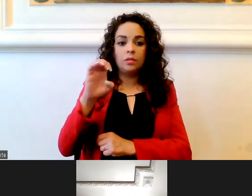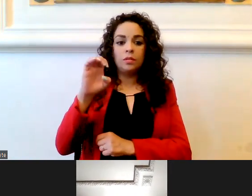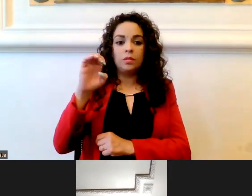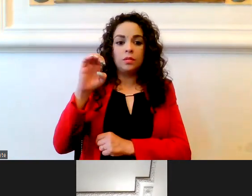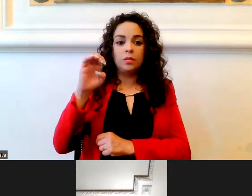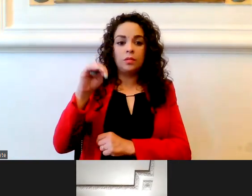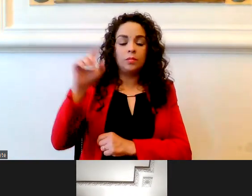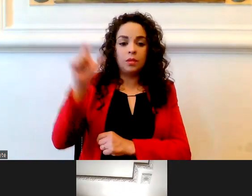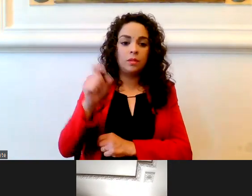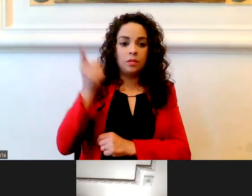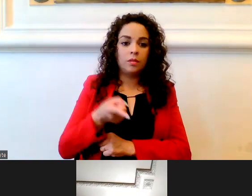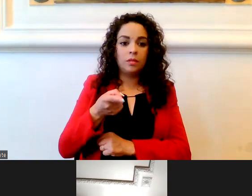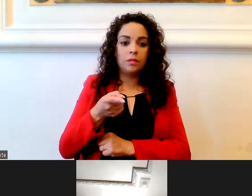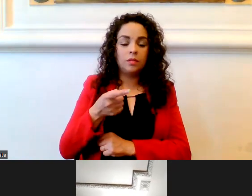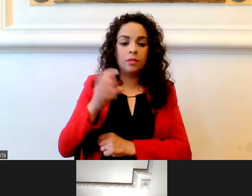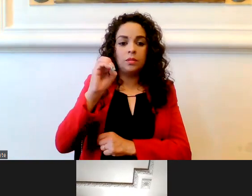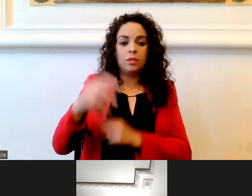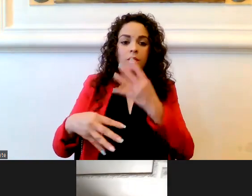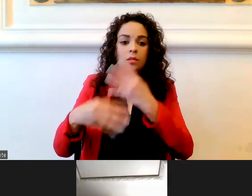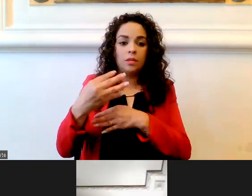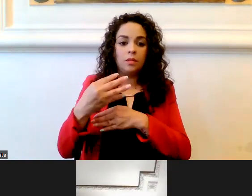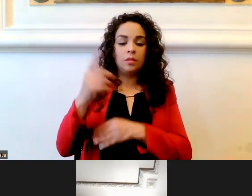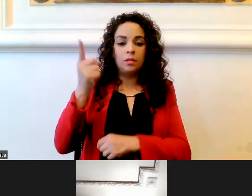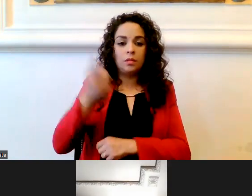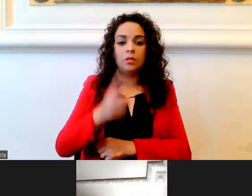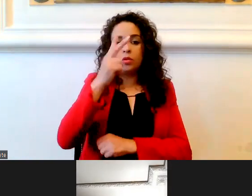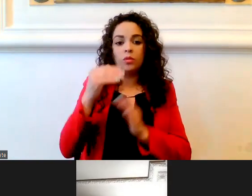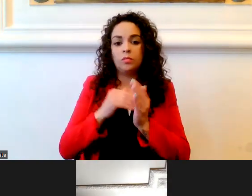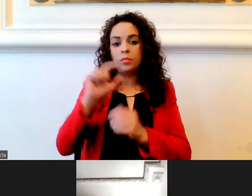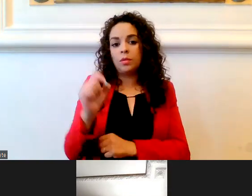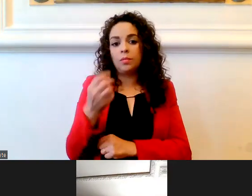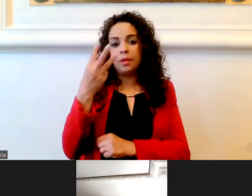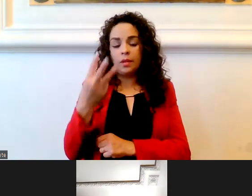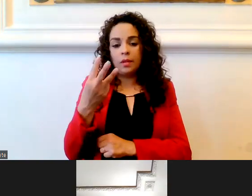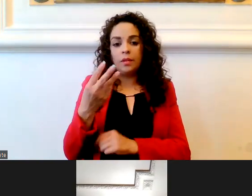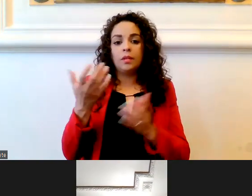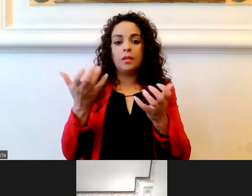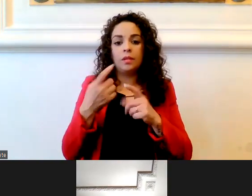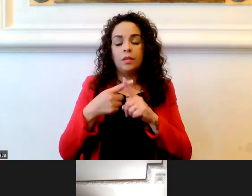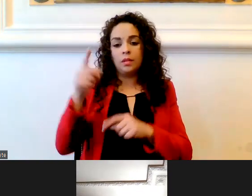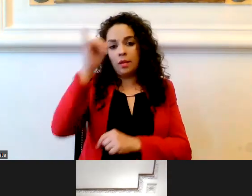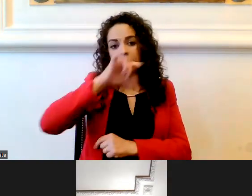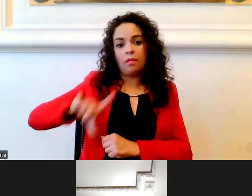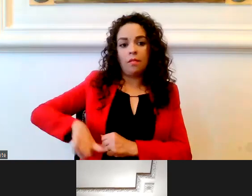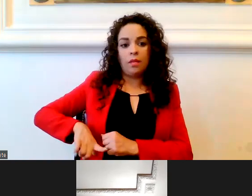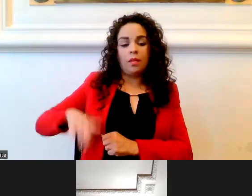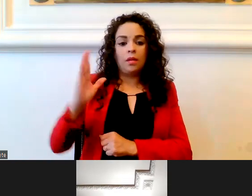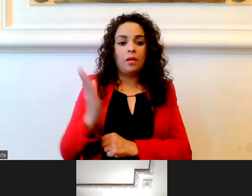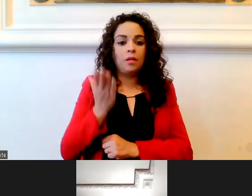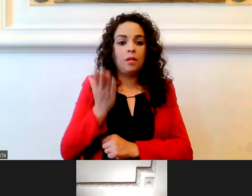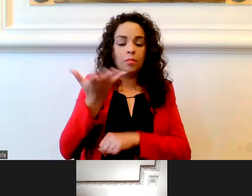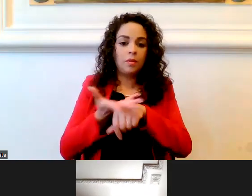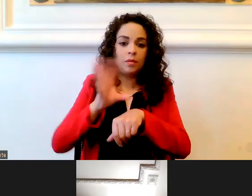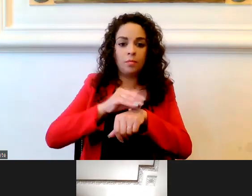diagonal 014, diagonal 2023, signado por la jefa de gobierno, en el que se solicita la autorización para salir del